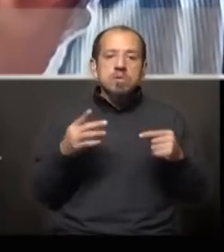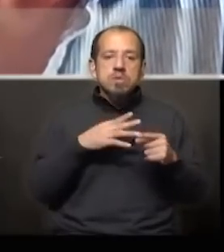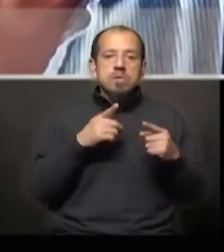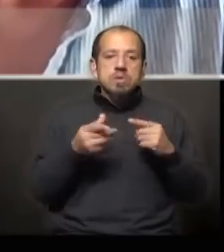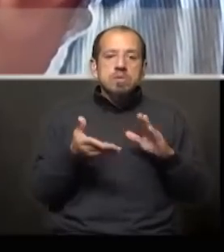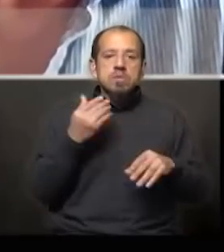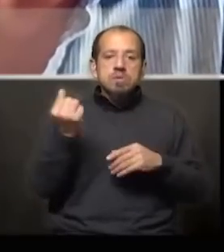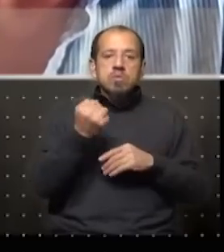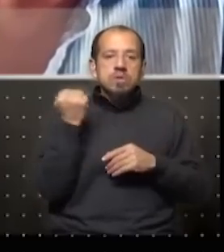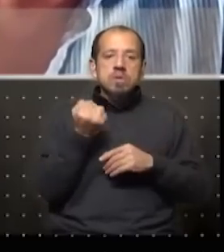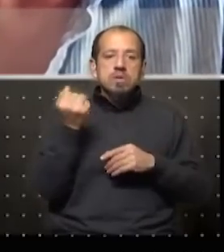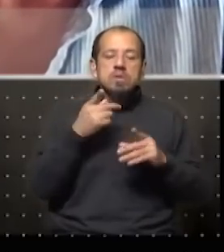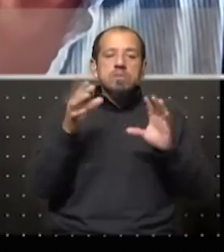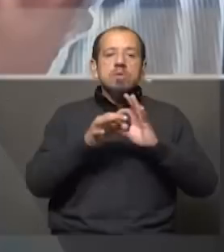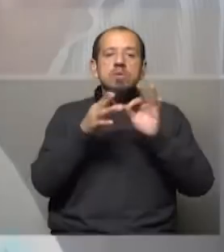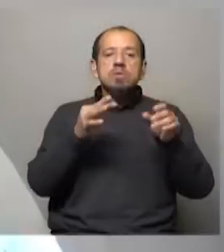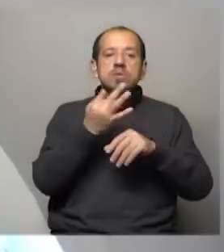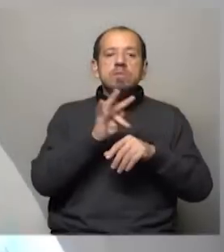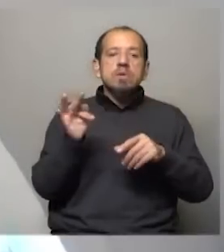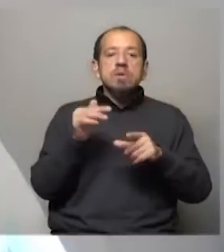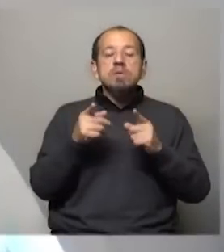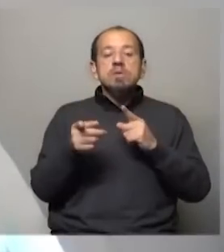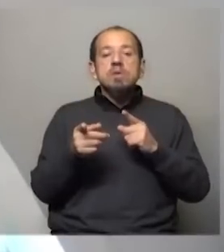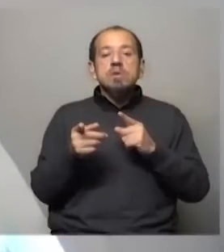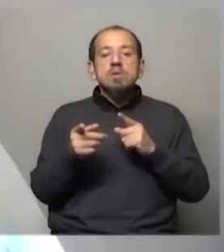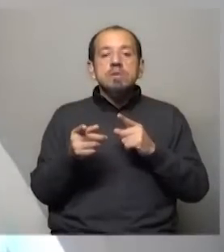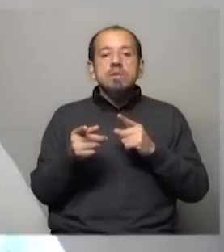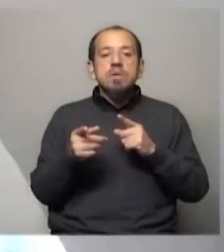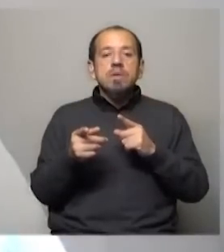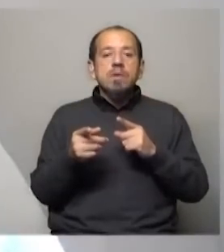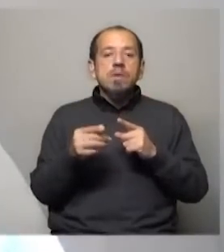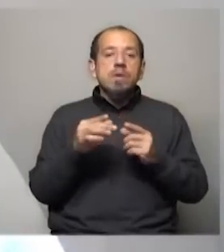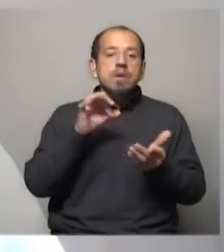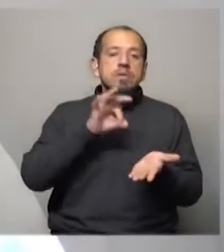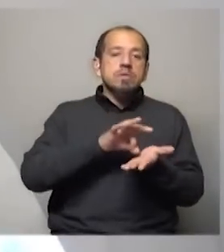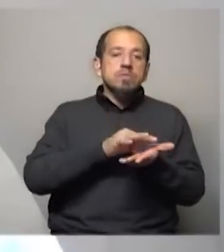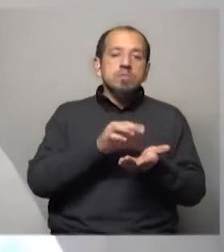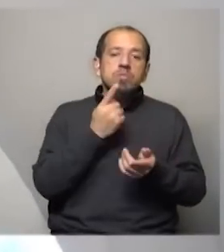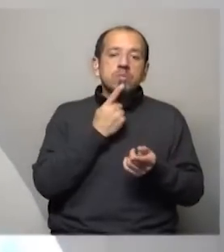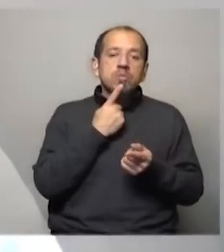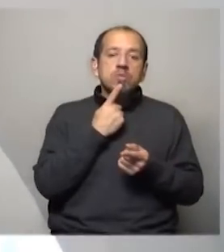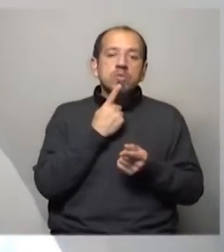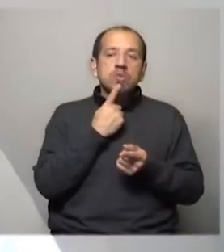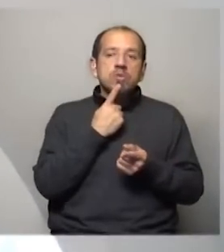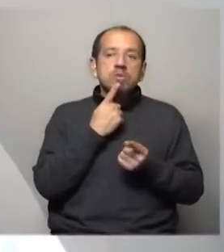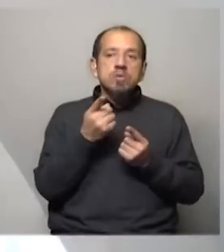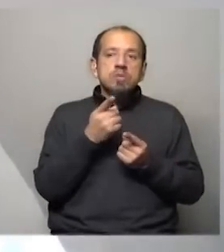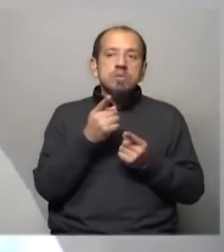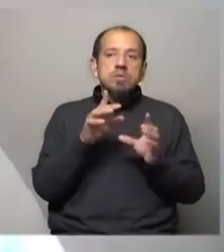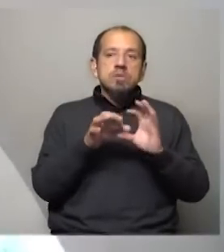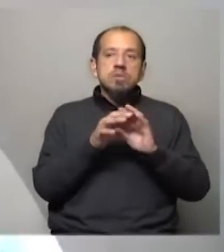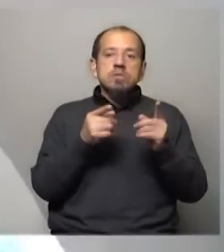más importante para la democracia francesa es si si el sistema político la democracia la democracia